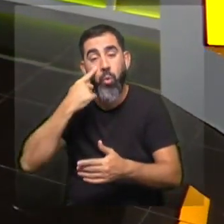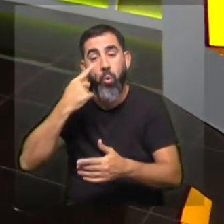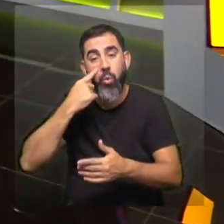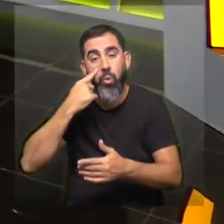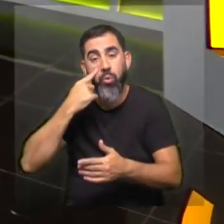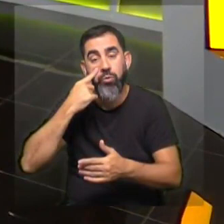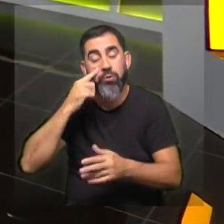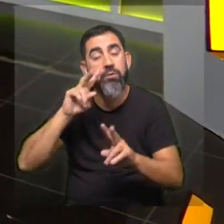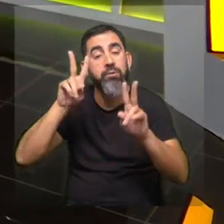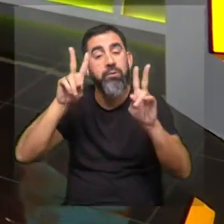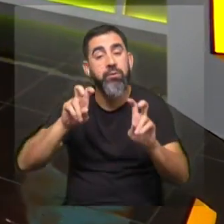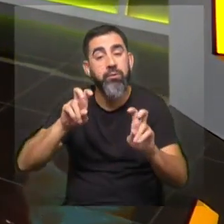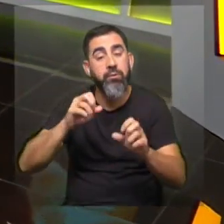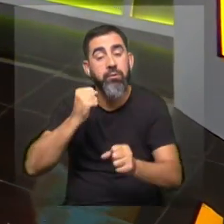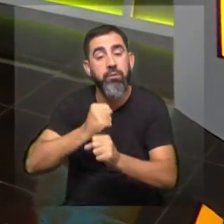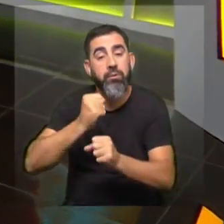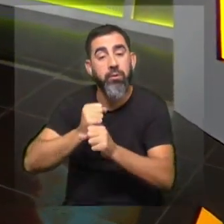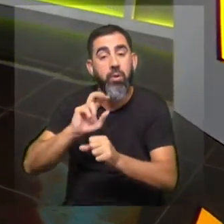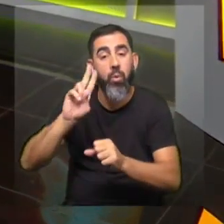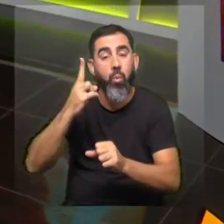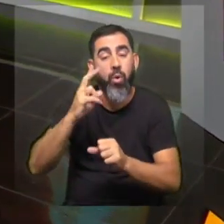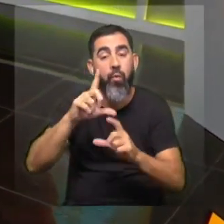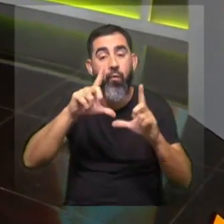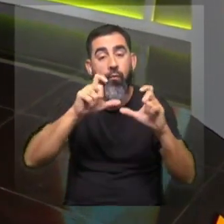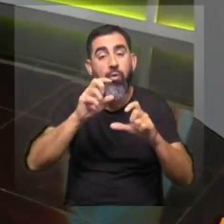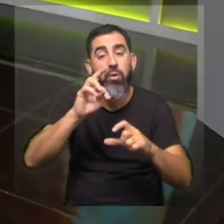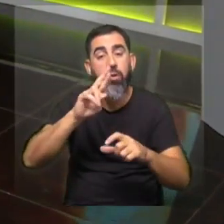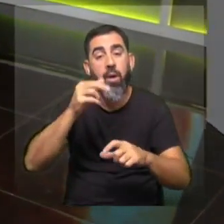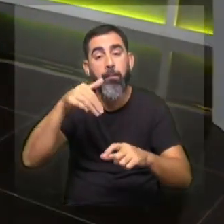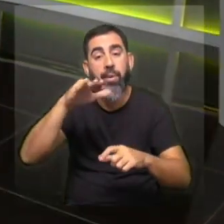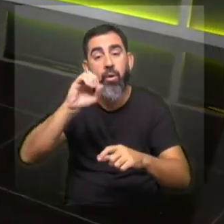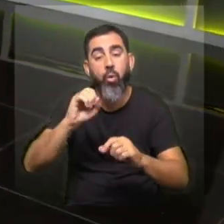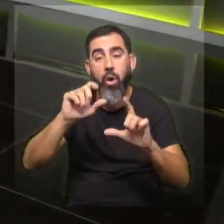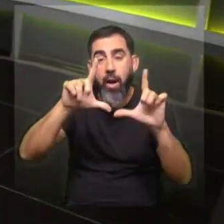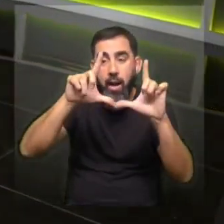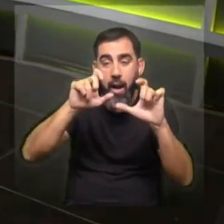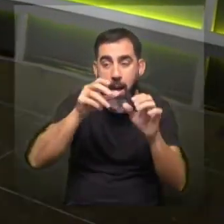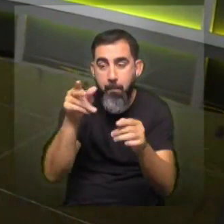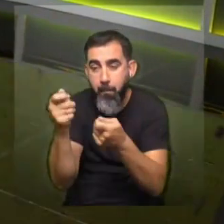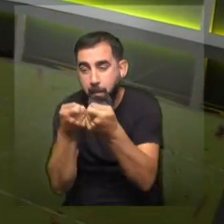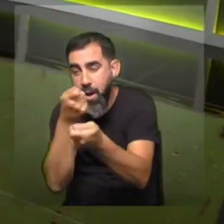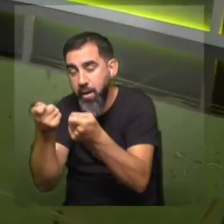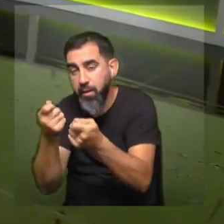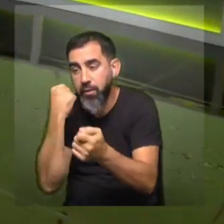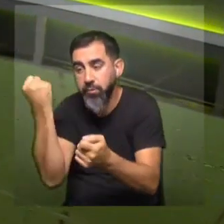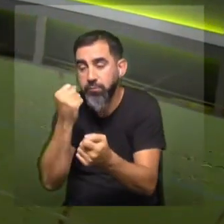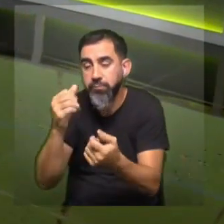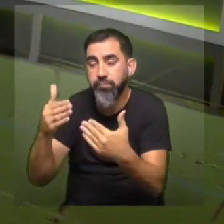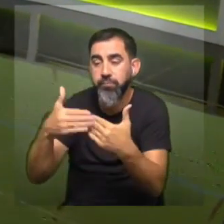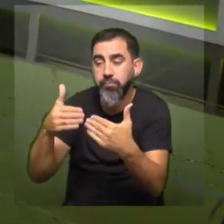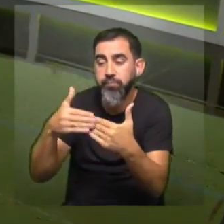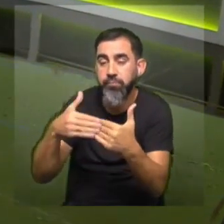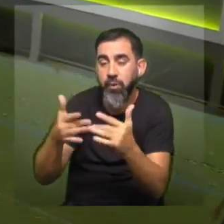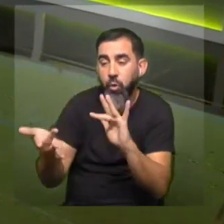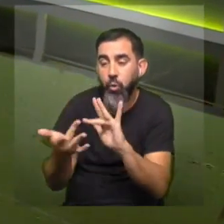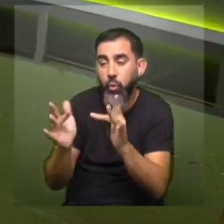de cerca el trabajo de Uruguay Fototrampeo, que con cámaras puestas en lugares clave nos permiten asomarnos muy